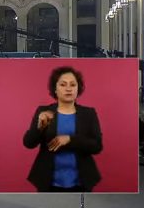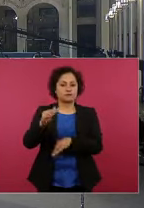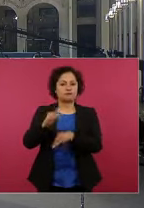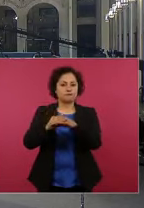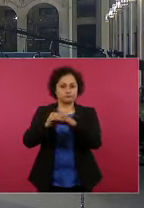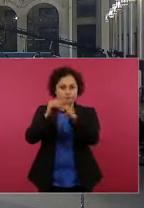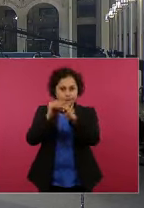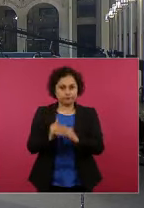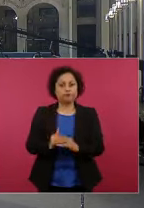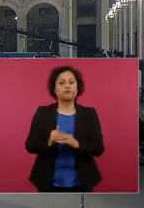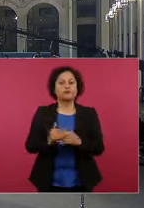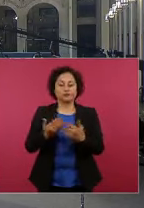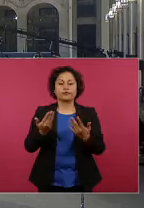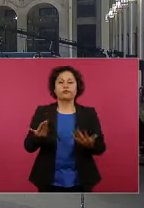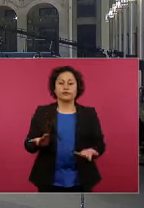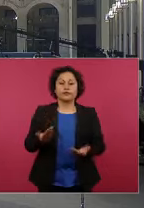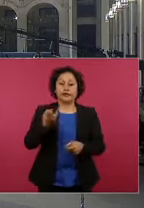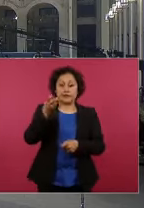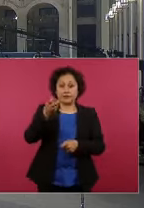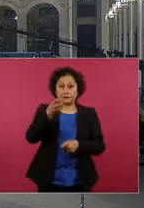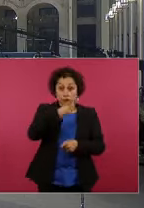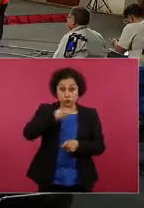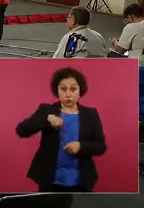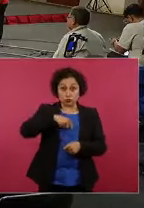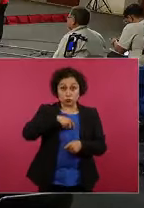Y todo lo que hemos extraído